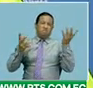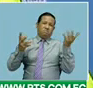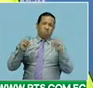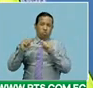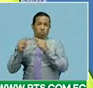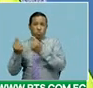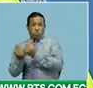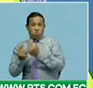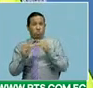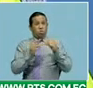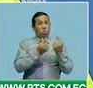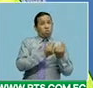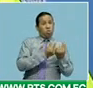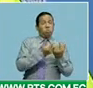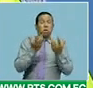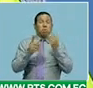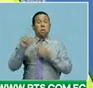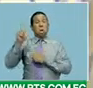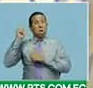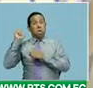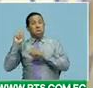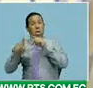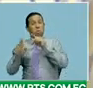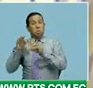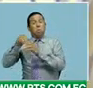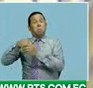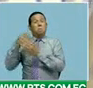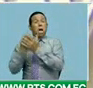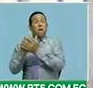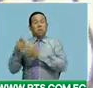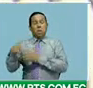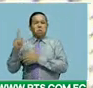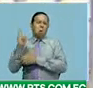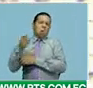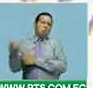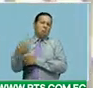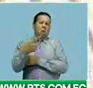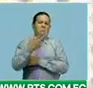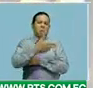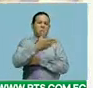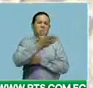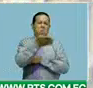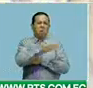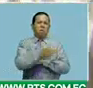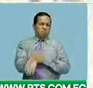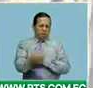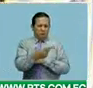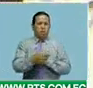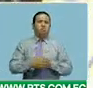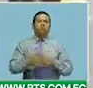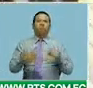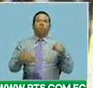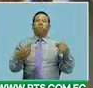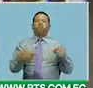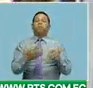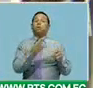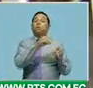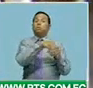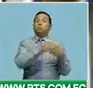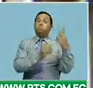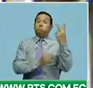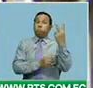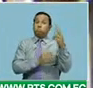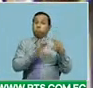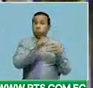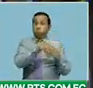cumpliendo una sentencia en los centros penitenciarios. Se presume de que las 2 personas que se encontraban en el interior de la fiesta eran blancos.